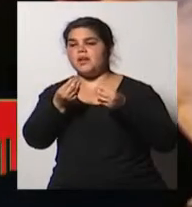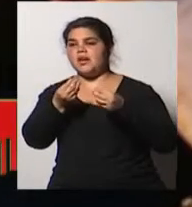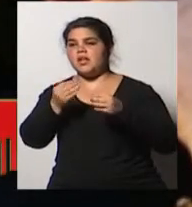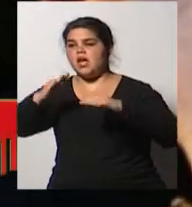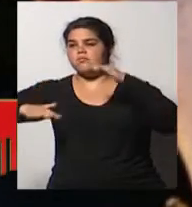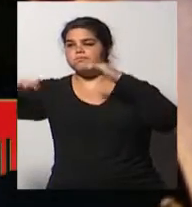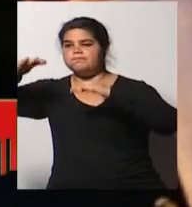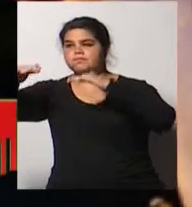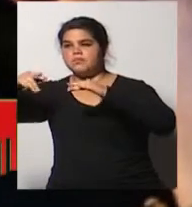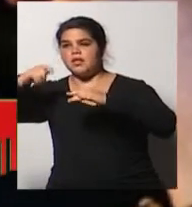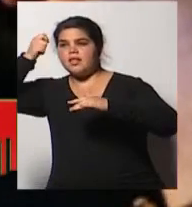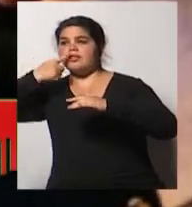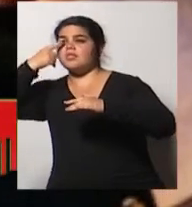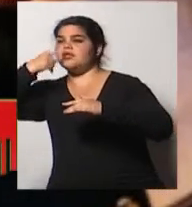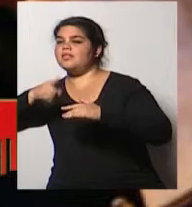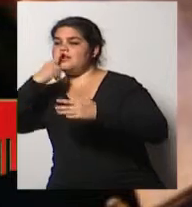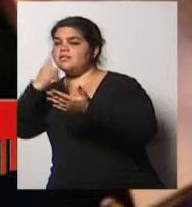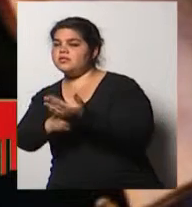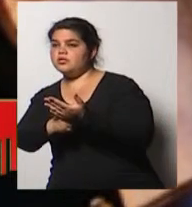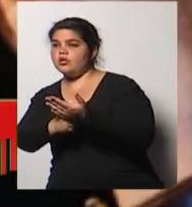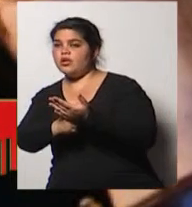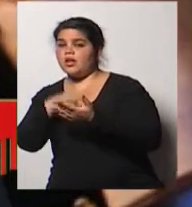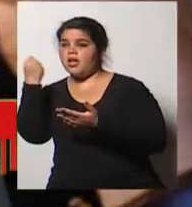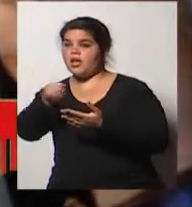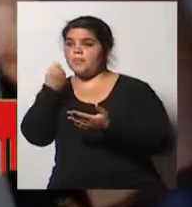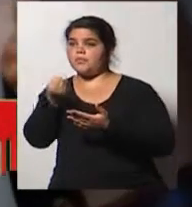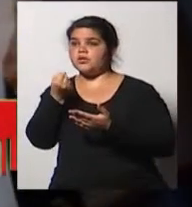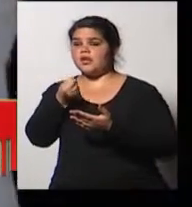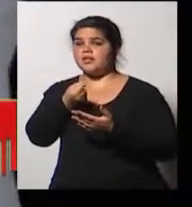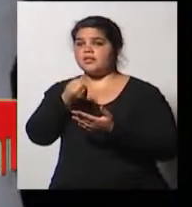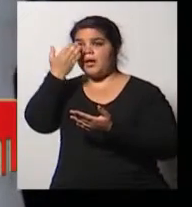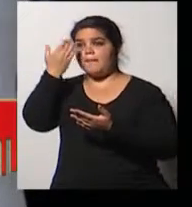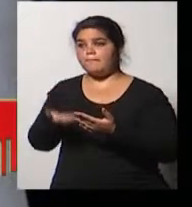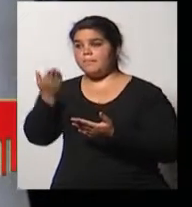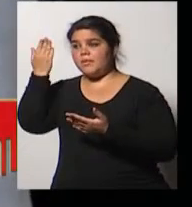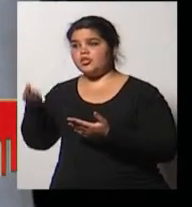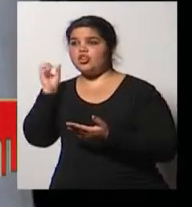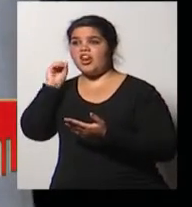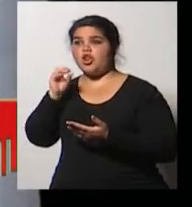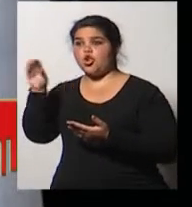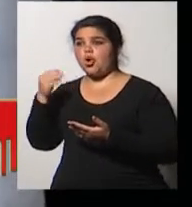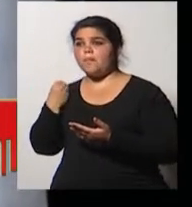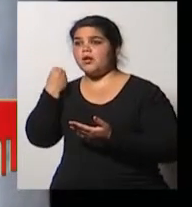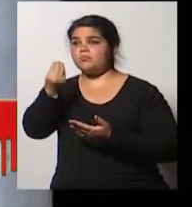institucional respecto de la Corte, nombrar, o proponer el nombramiento de 2 ministros más. Bien.